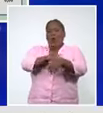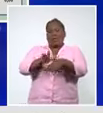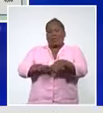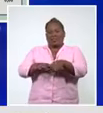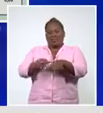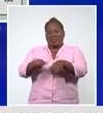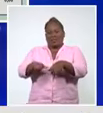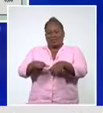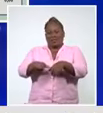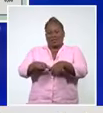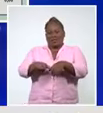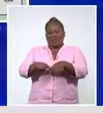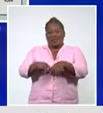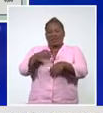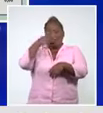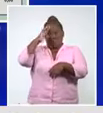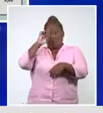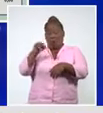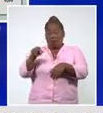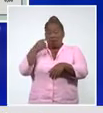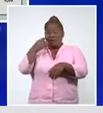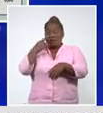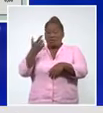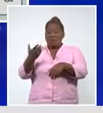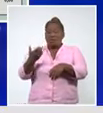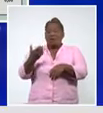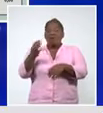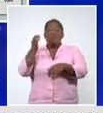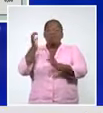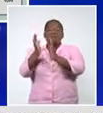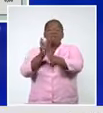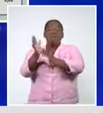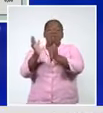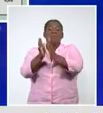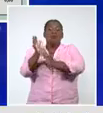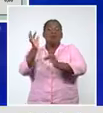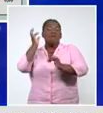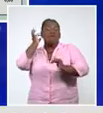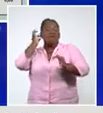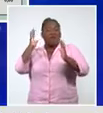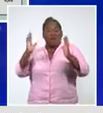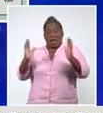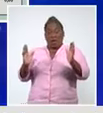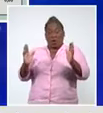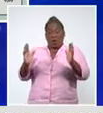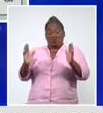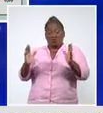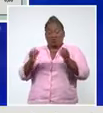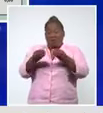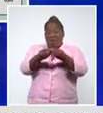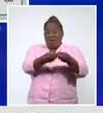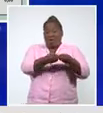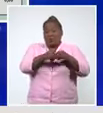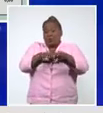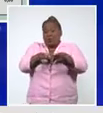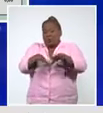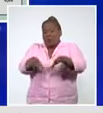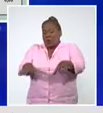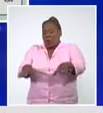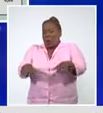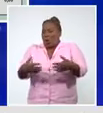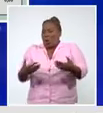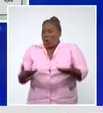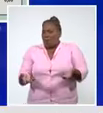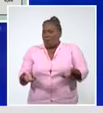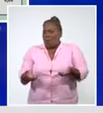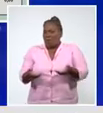ahí significativo lo que ha representado febrero desde el punto de vista de la transmisión, y que